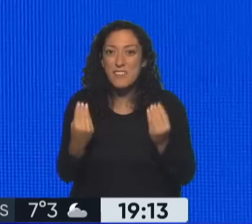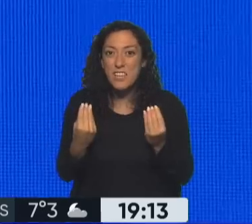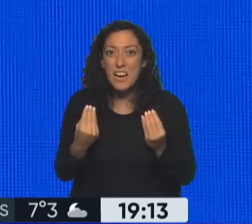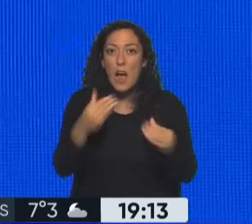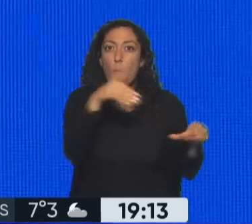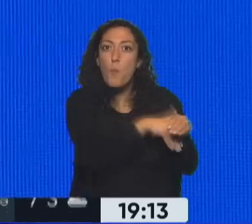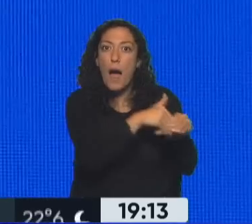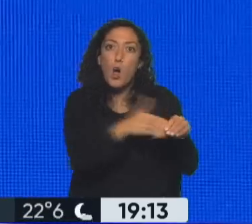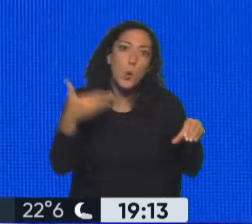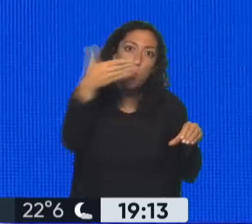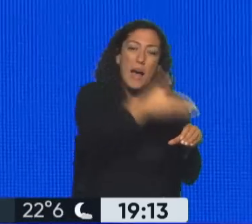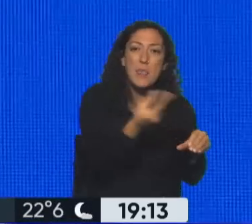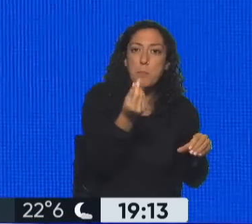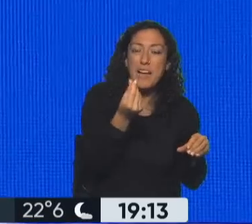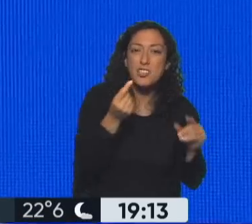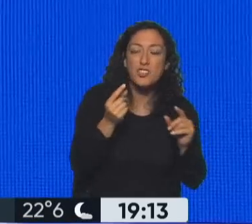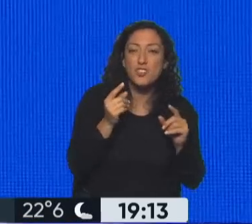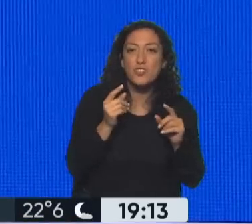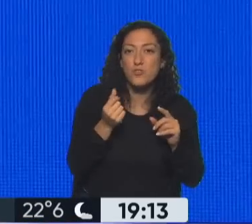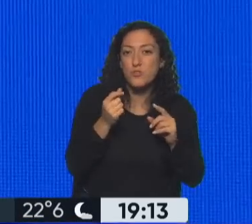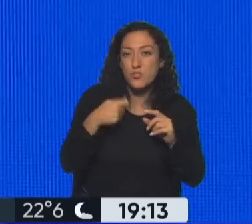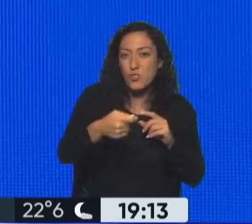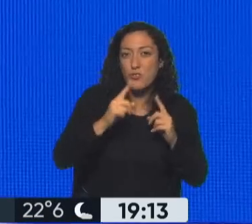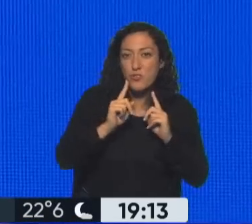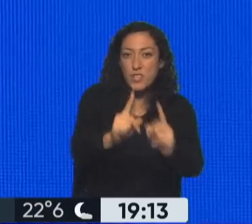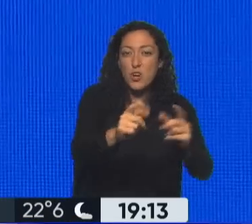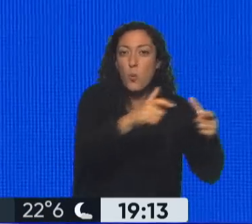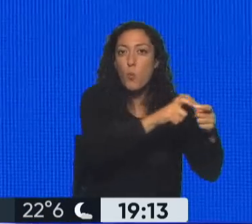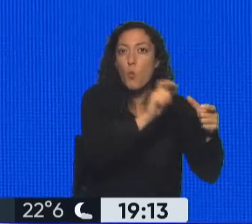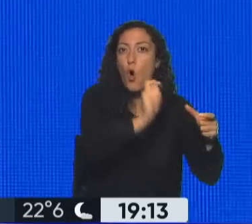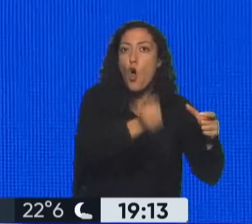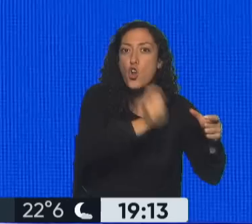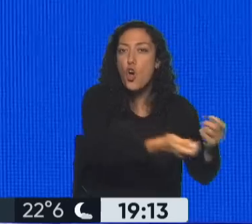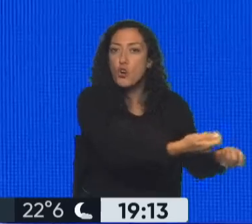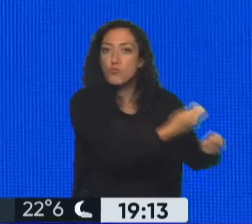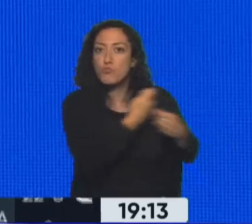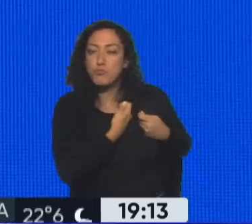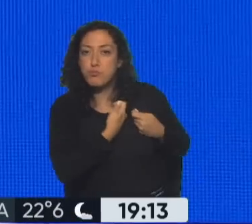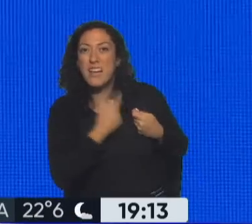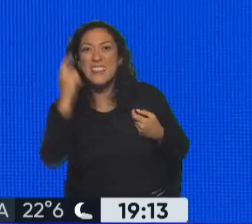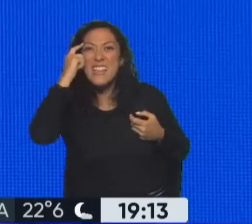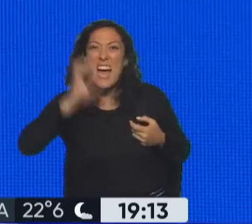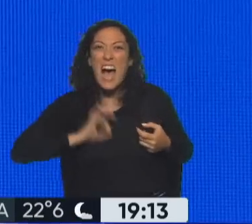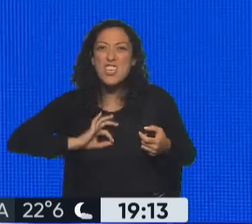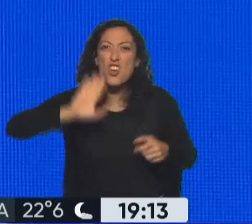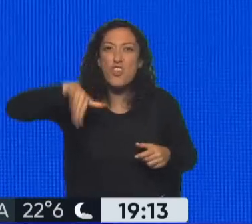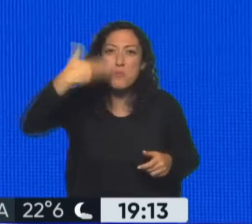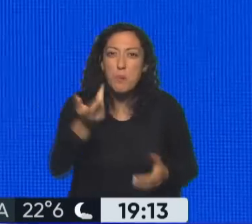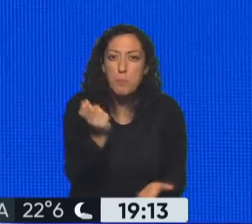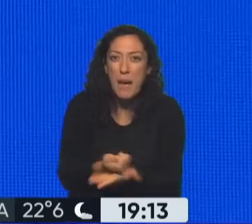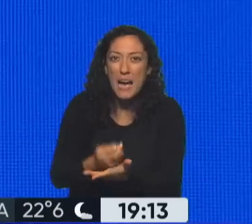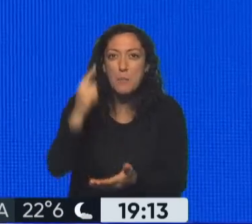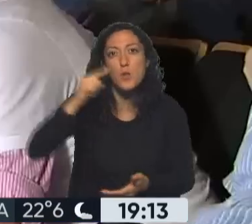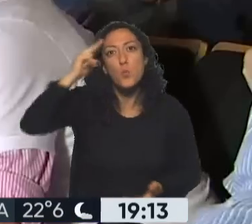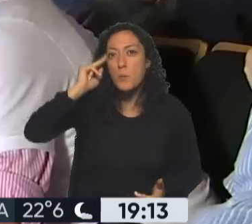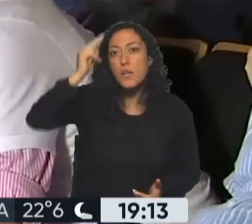darte la plata, tu plazo fijo, te daban un bonito, se pagó después recién a los 10 años o en el 99.